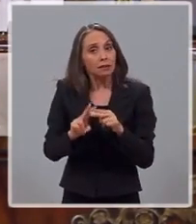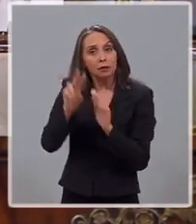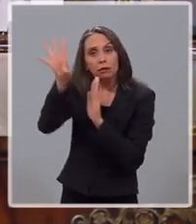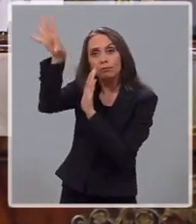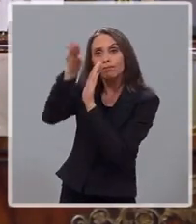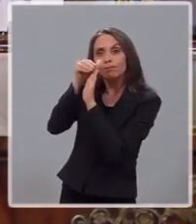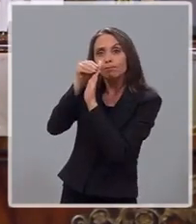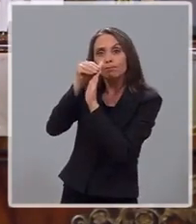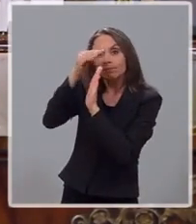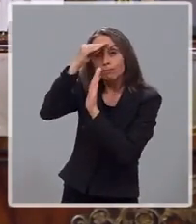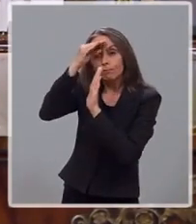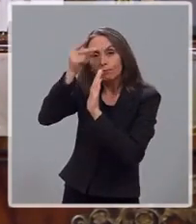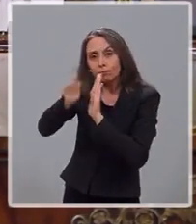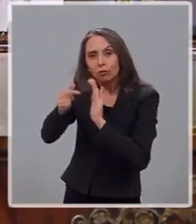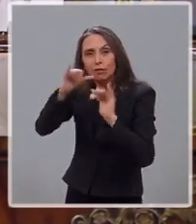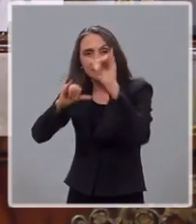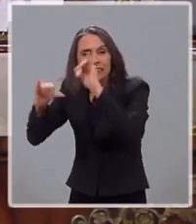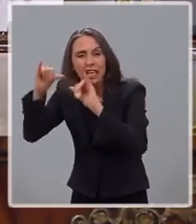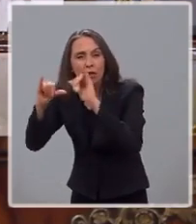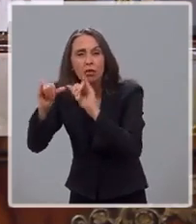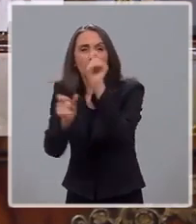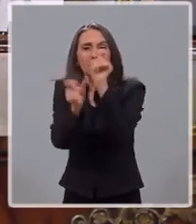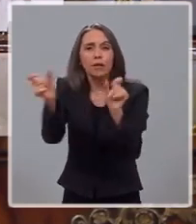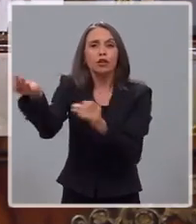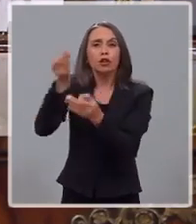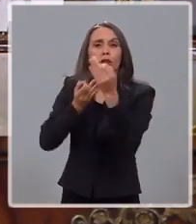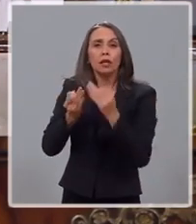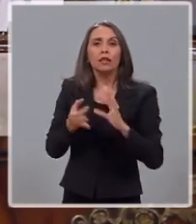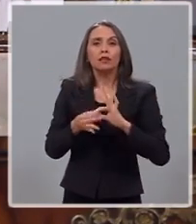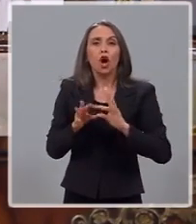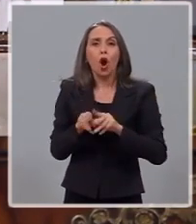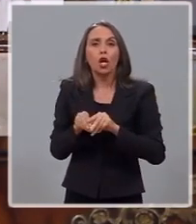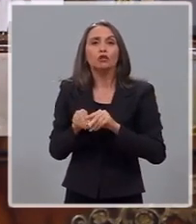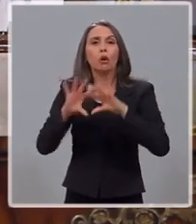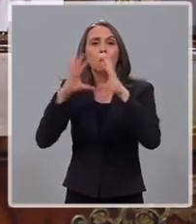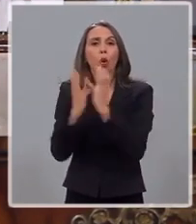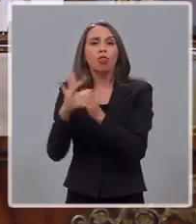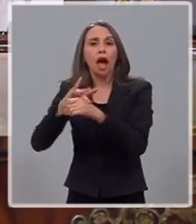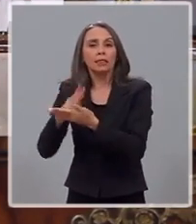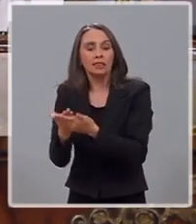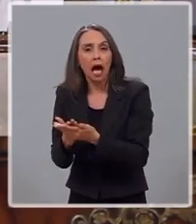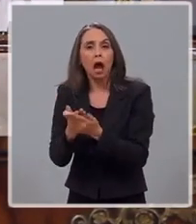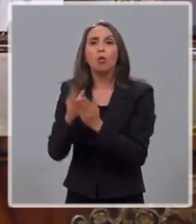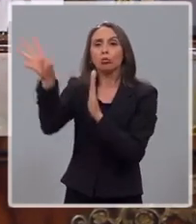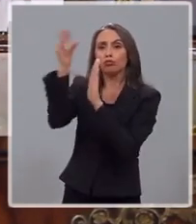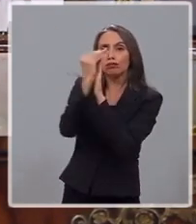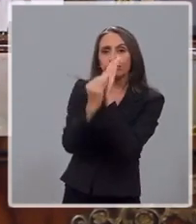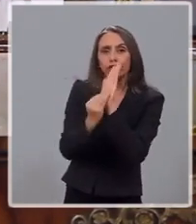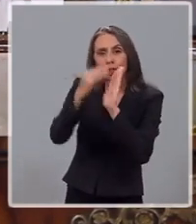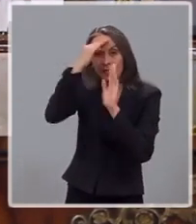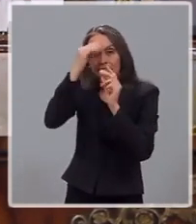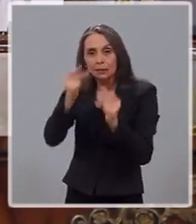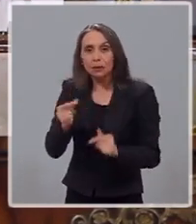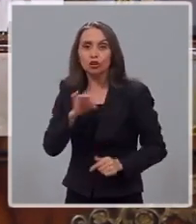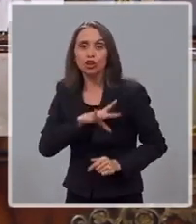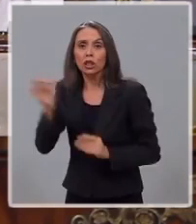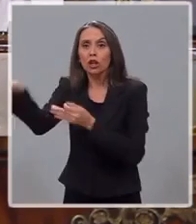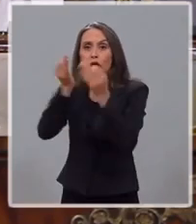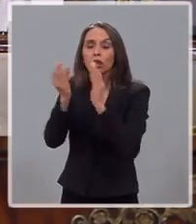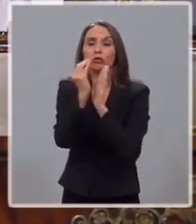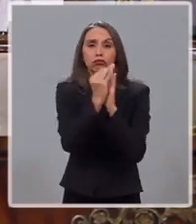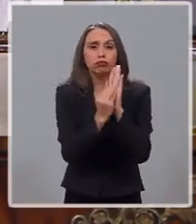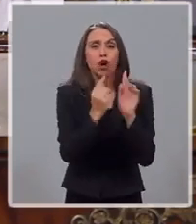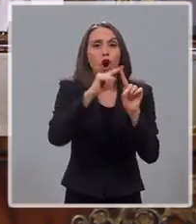científicos es las recomendaciones de la organización mundial de la salud y de los expertos chilenos en las experiencias de otros